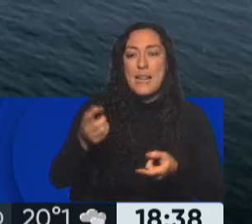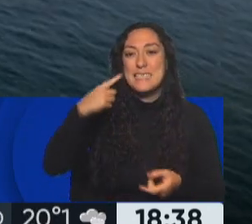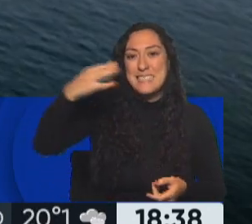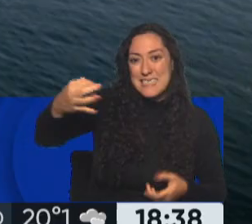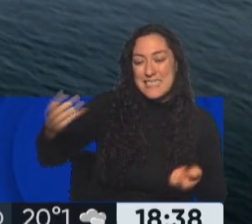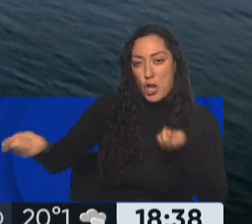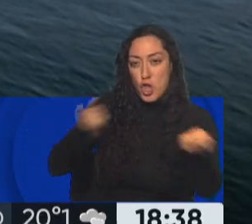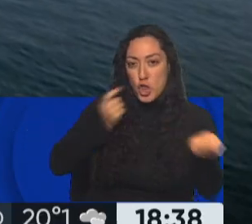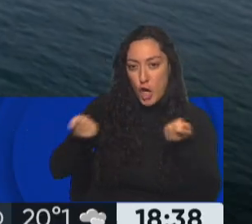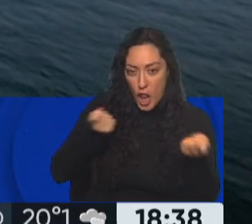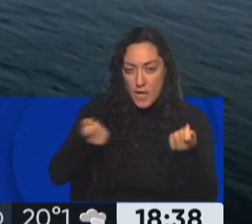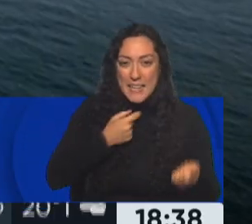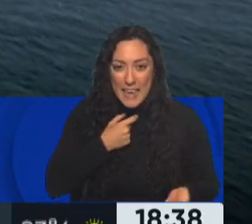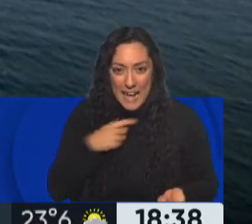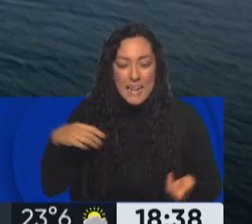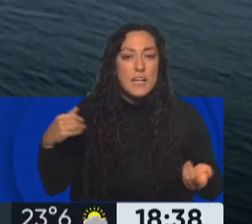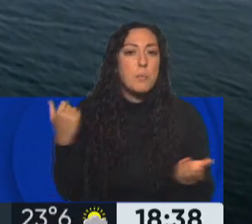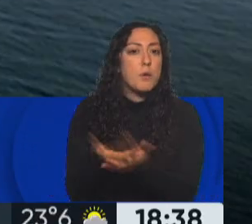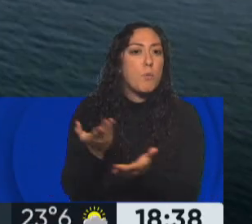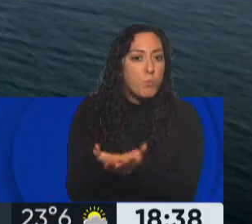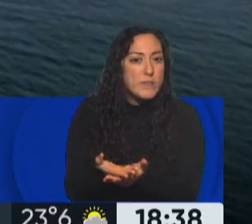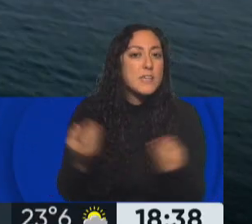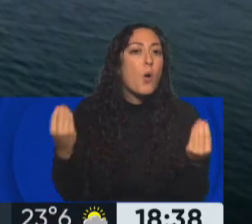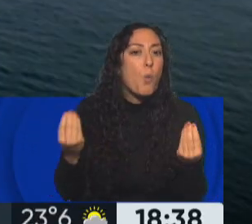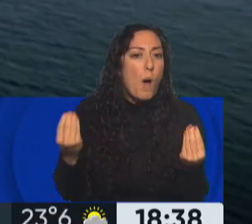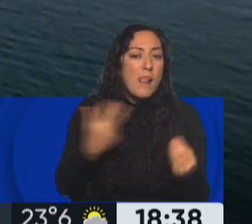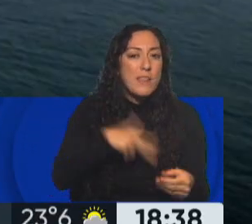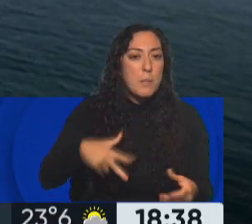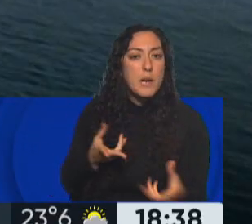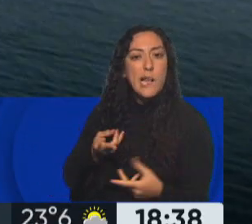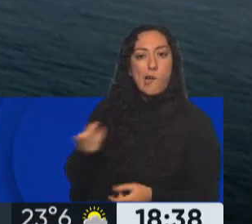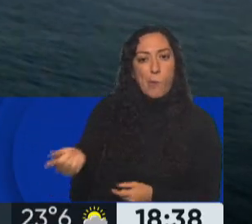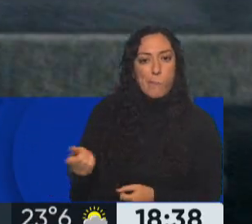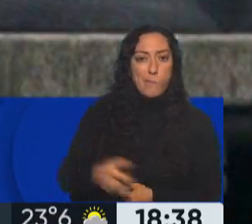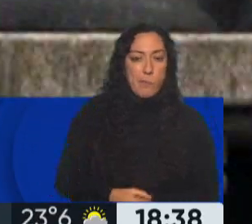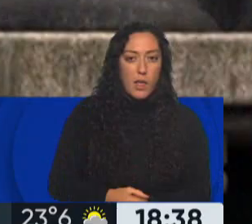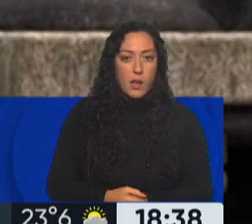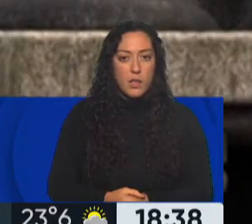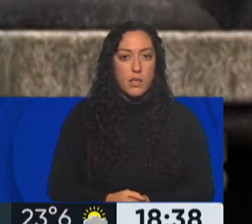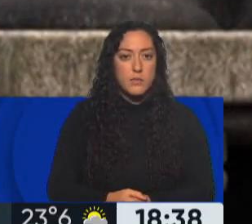isla, llegando a proponer comprársela a Dinamarca.